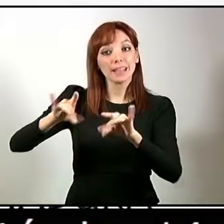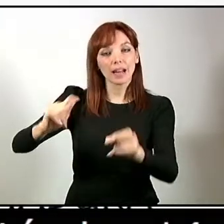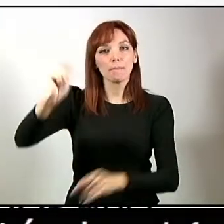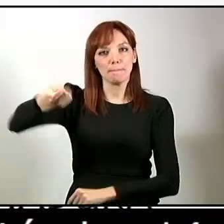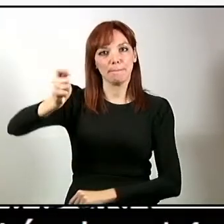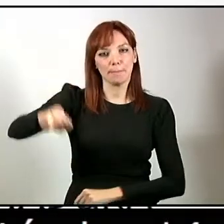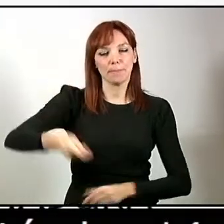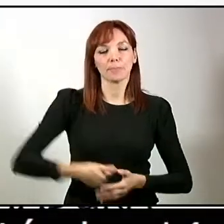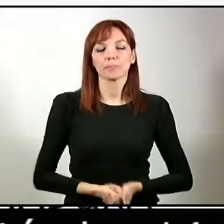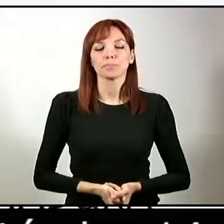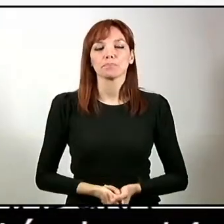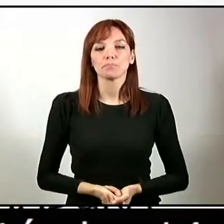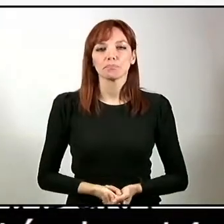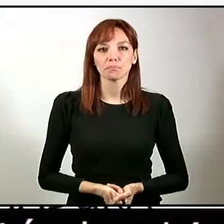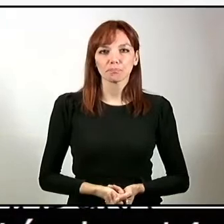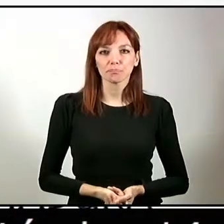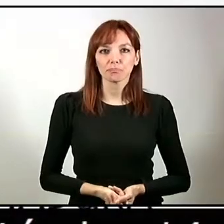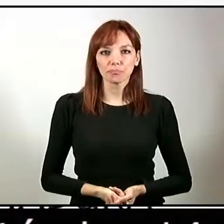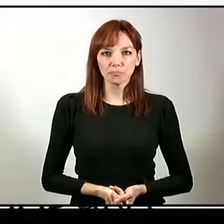expropiaciones.